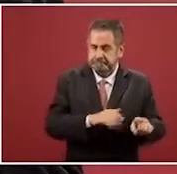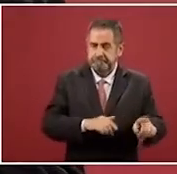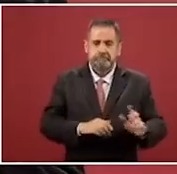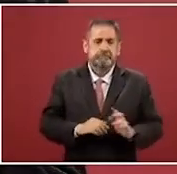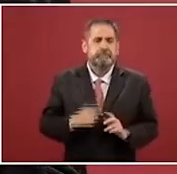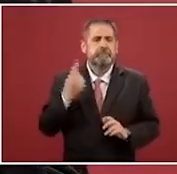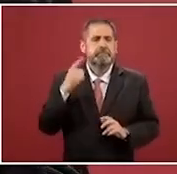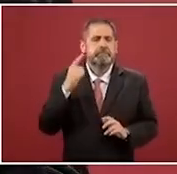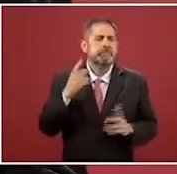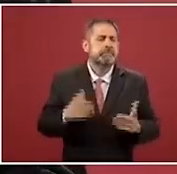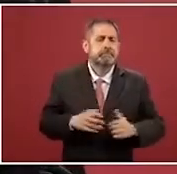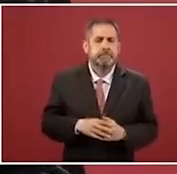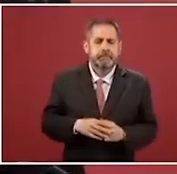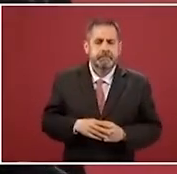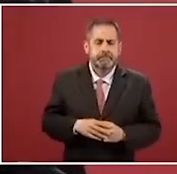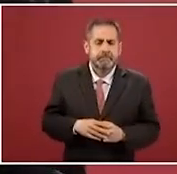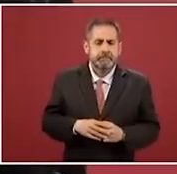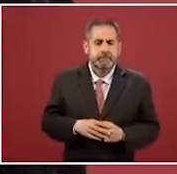para